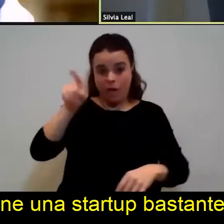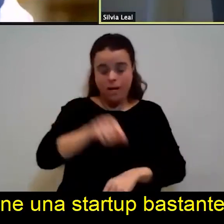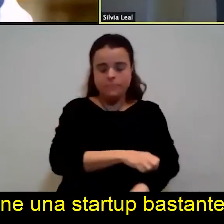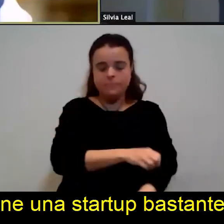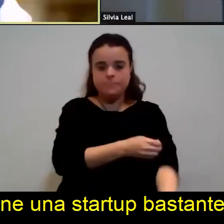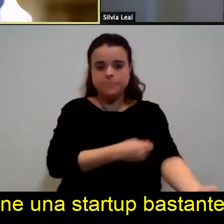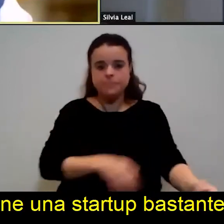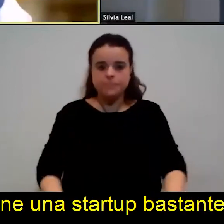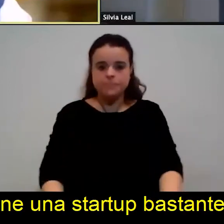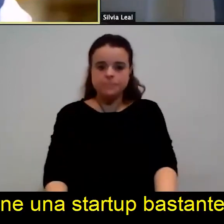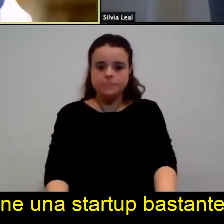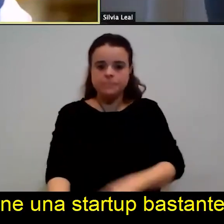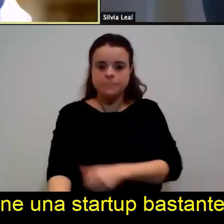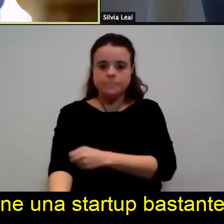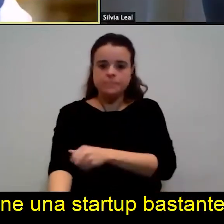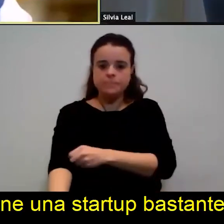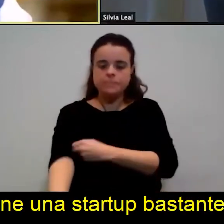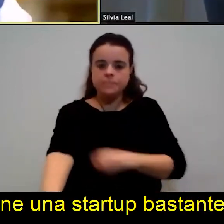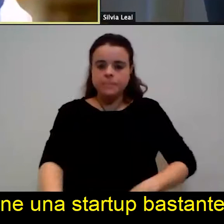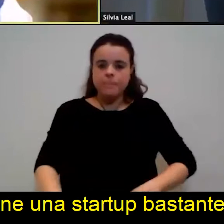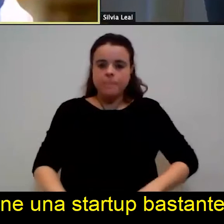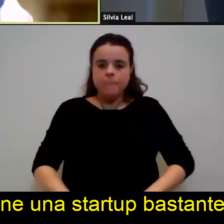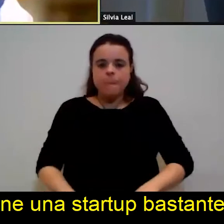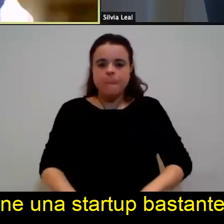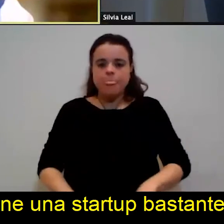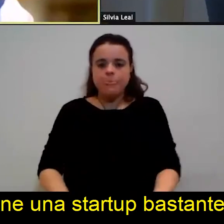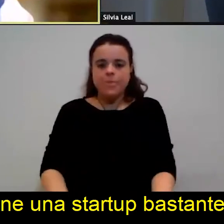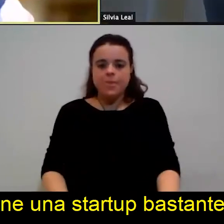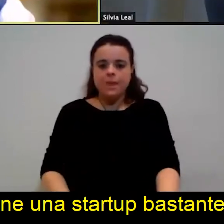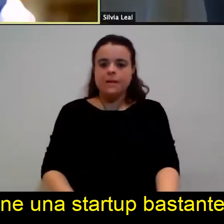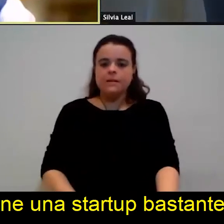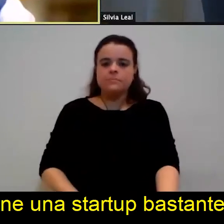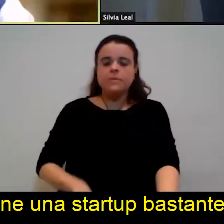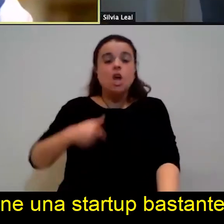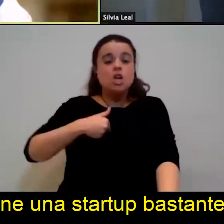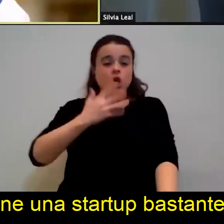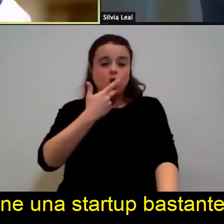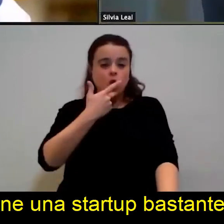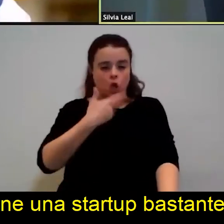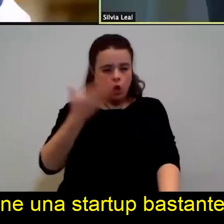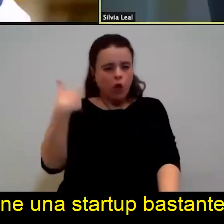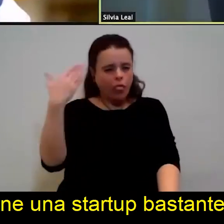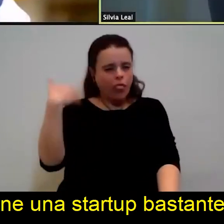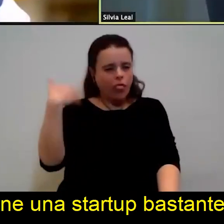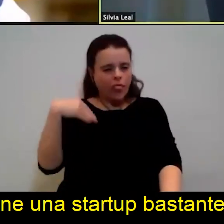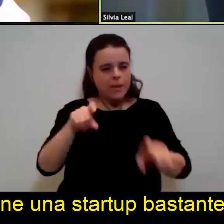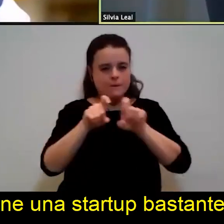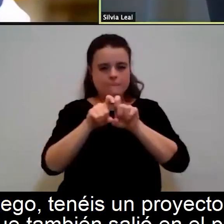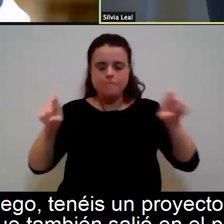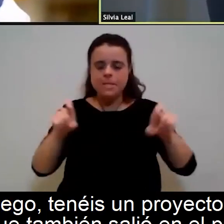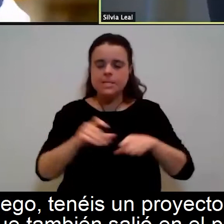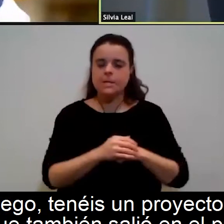Sí, Y también en tiene esta, sede en Boston, esa compañía, me parece, ¿no? Tienes una startup bastante potente. Yo los conocí en el MIT. sí, sí, sí,